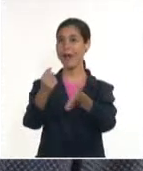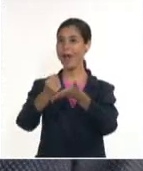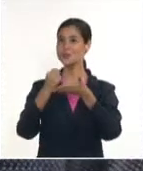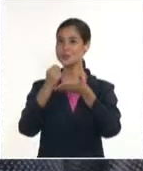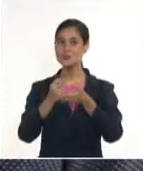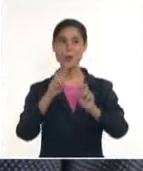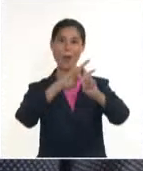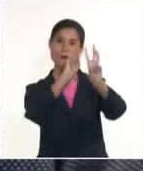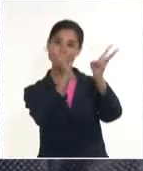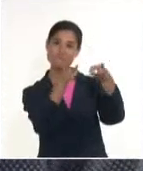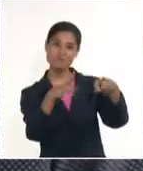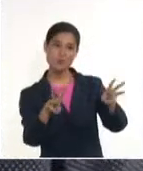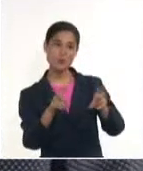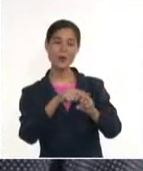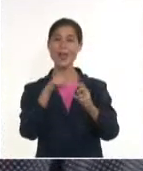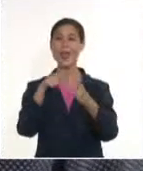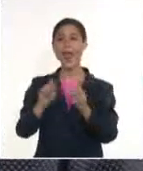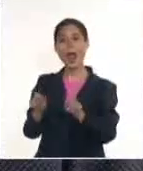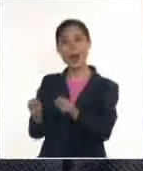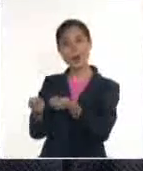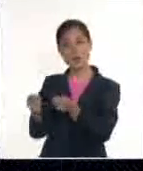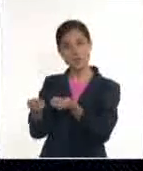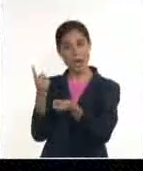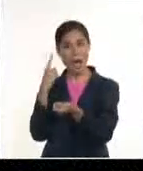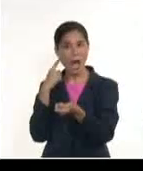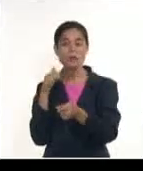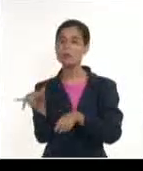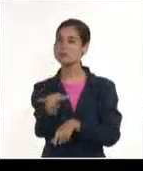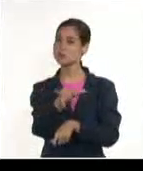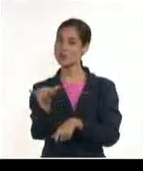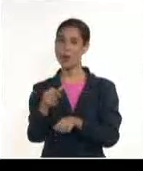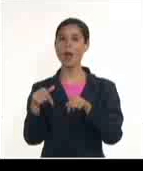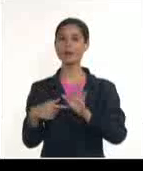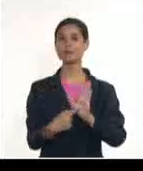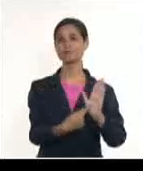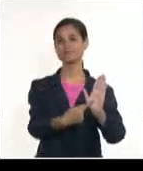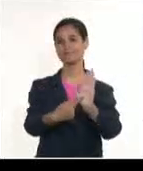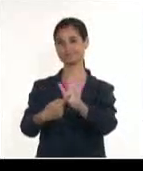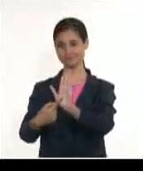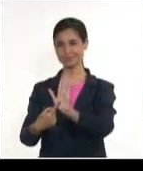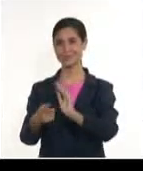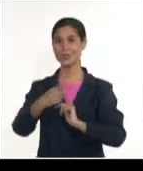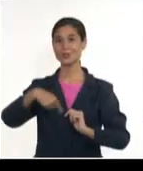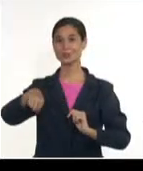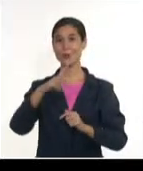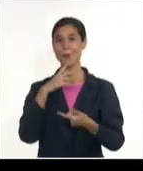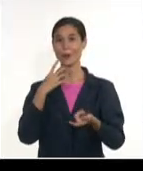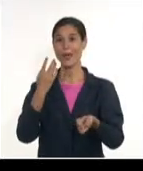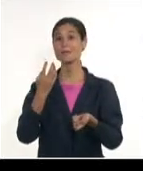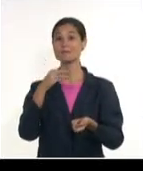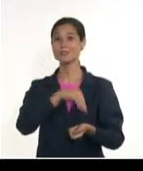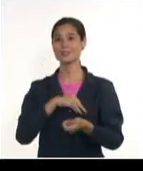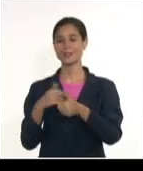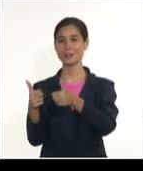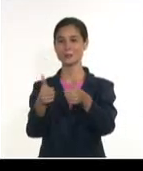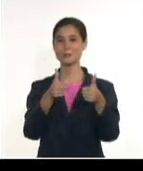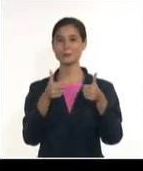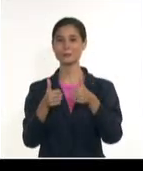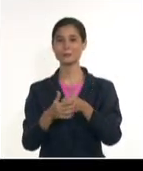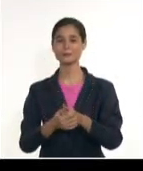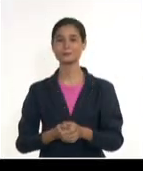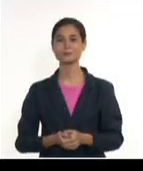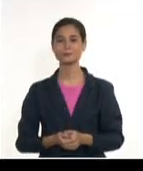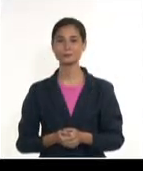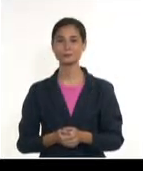en la radio, y nada, nuestro vínculo con la HDS siempre ha sido muy cercano y muy nutritivo en este aspecto.